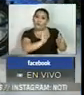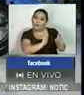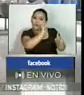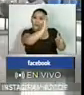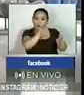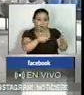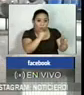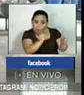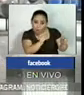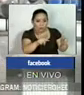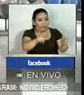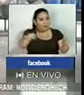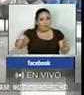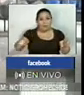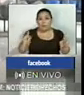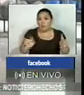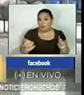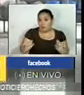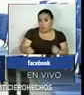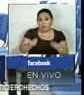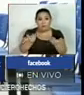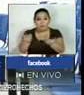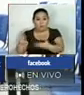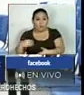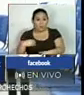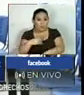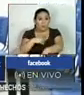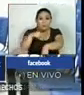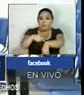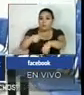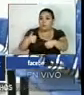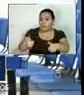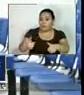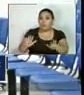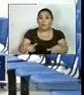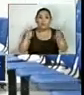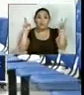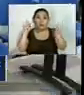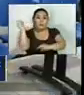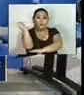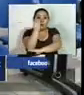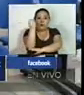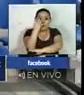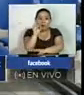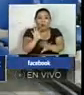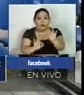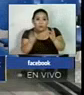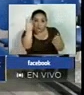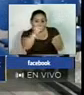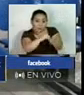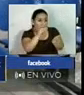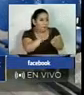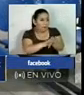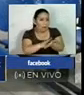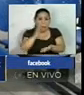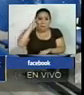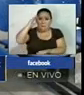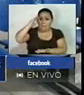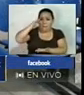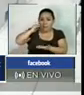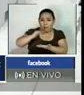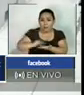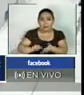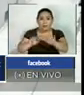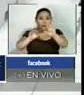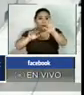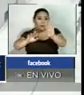suerte de Diana, de recibir su tratamiento a tiempo. Por la emergencia por coronavirus, las consultas se han reducido en más